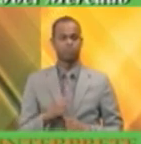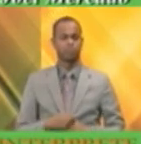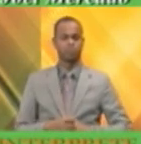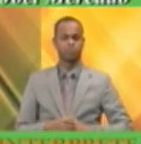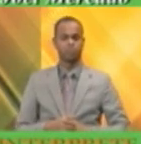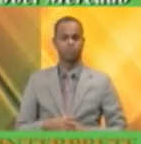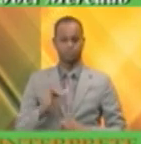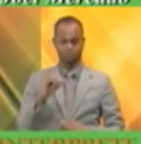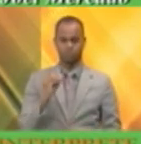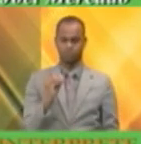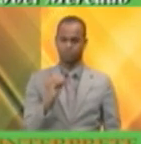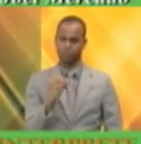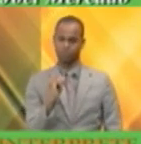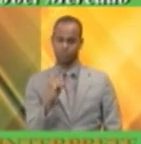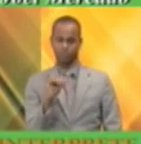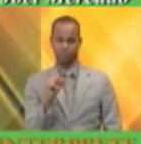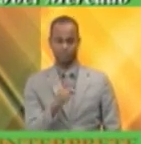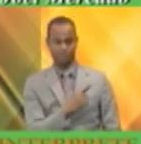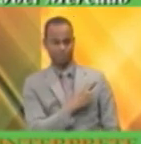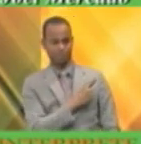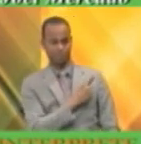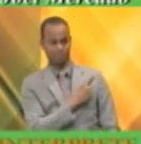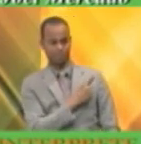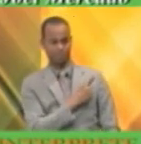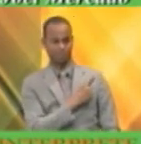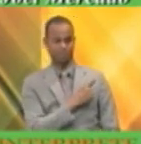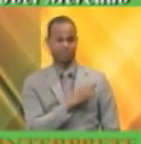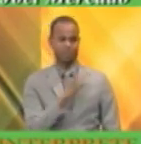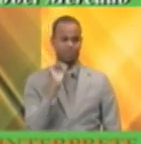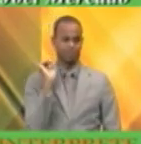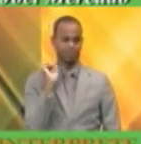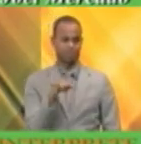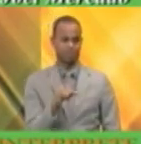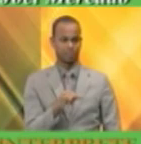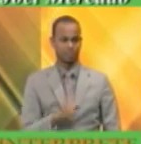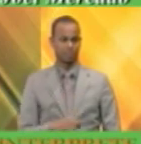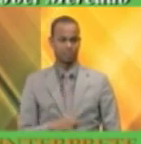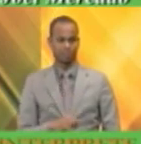Aquí está Odalí, ¿verdad? Sí, ese es, sí, Odalí. Ese fue en Toronto, ¿verdad? No, ese no.